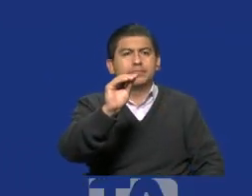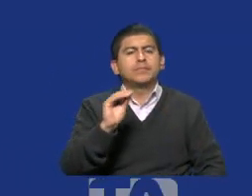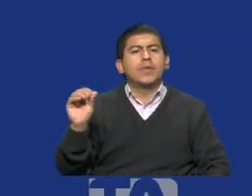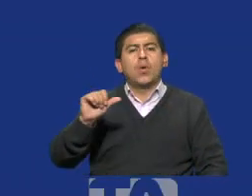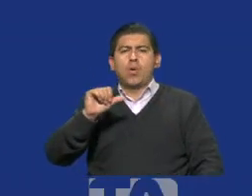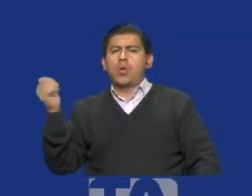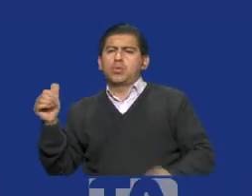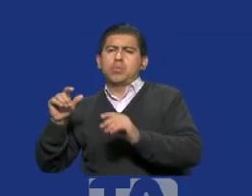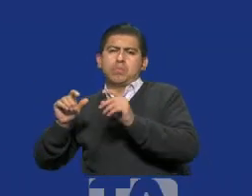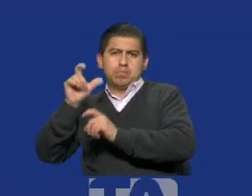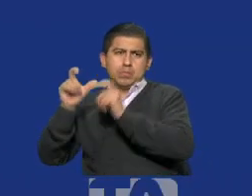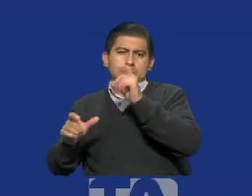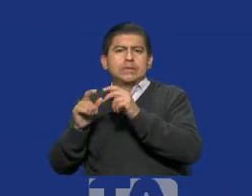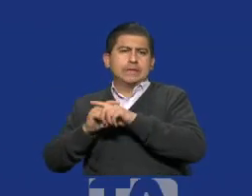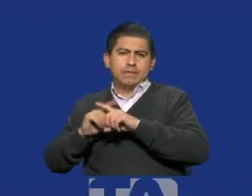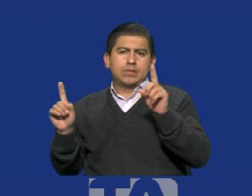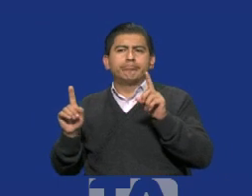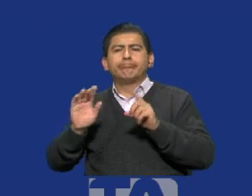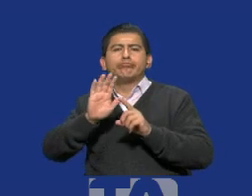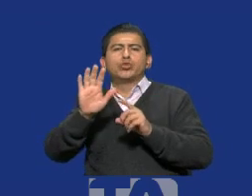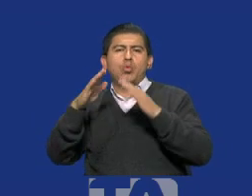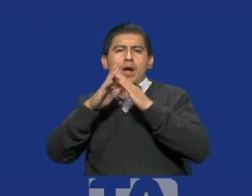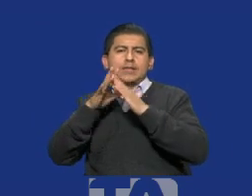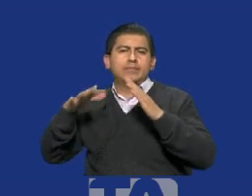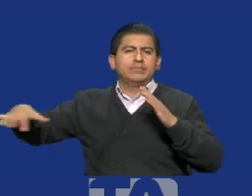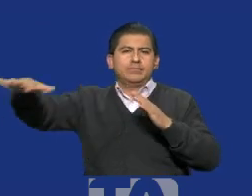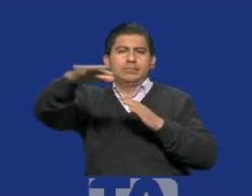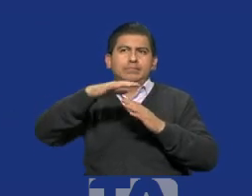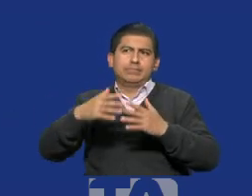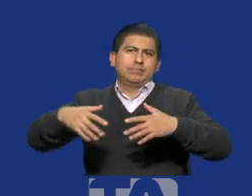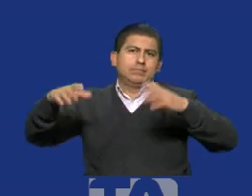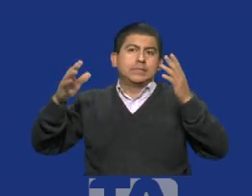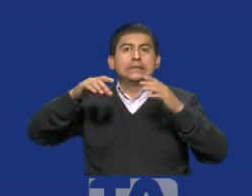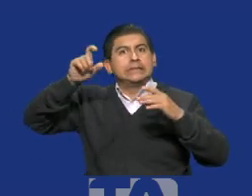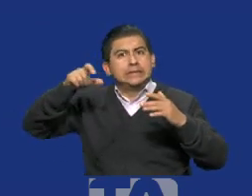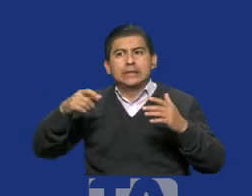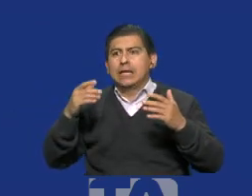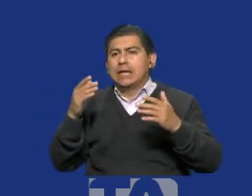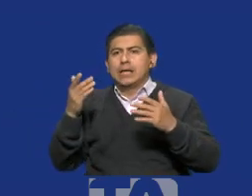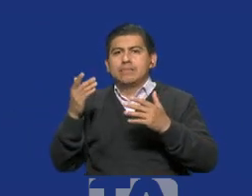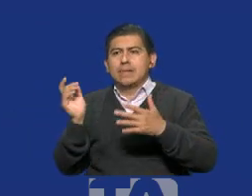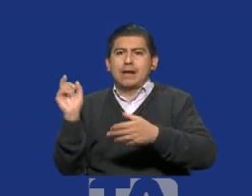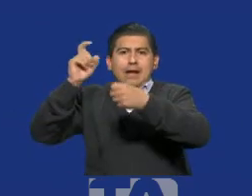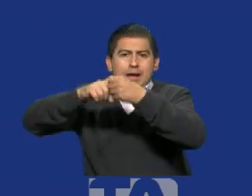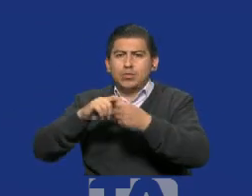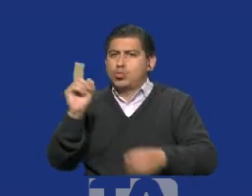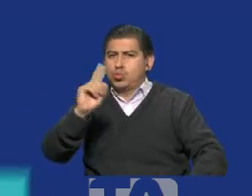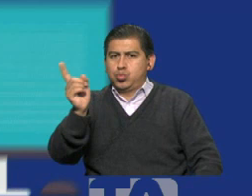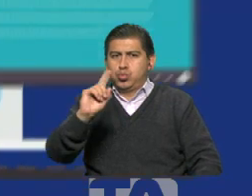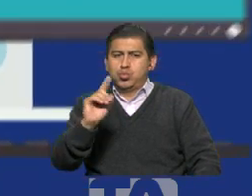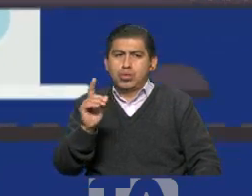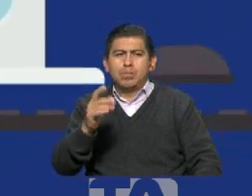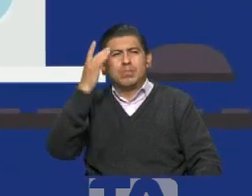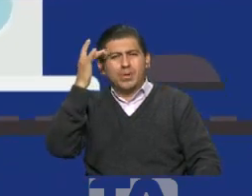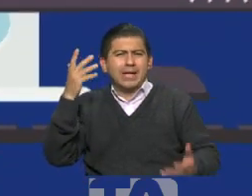grupos, se aplicará un modelo de vacunación por sector, es decir, no necesitan registrarse en la página web,